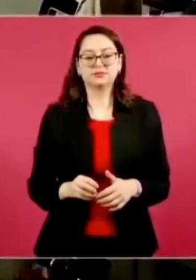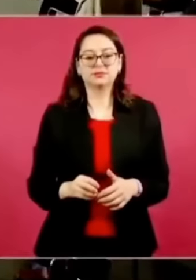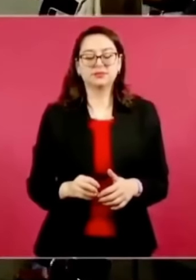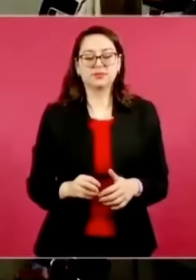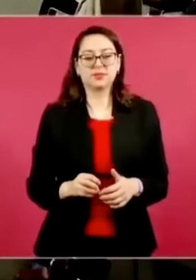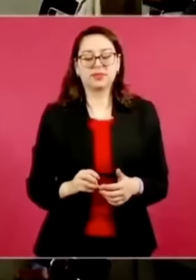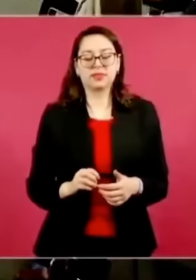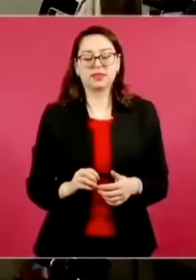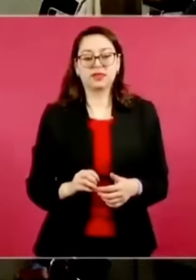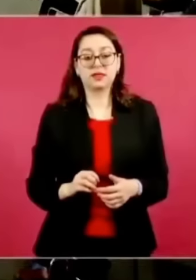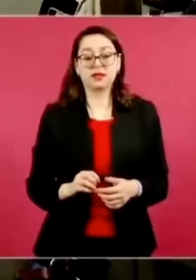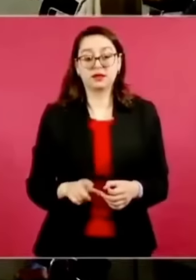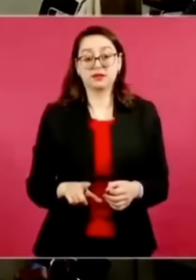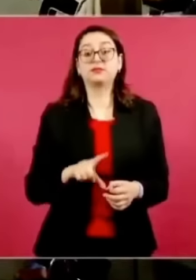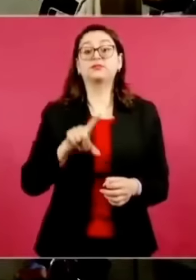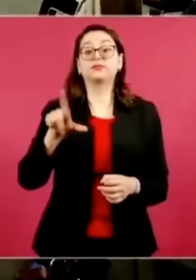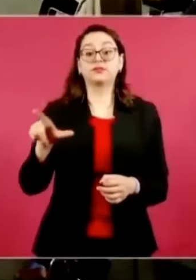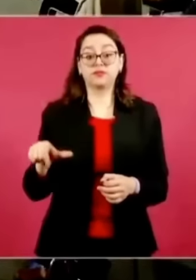Entonces,